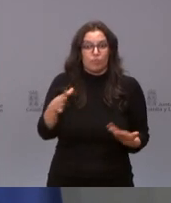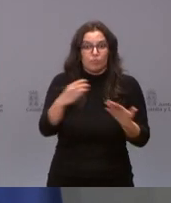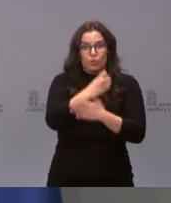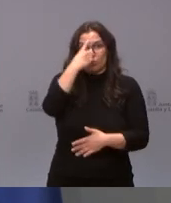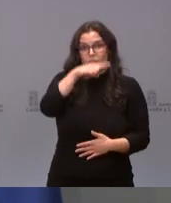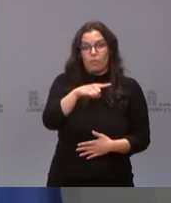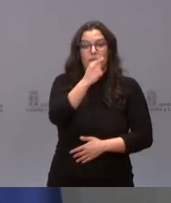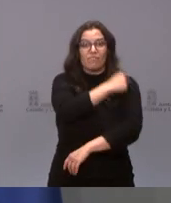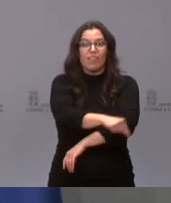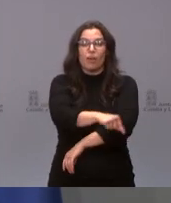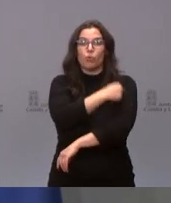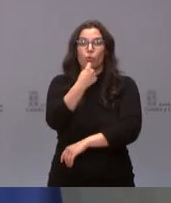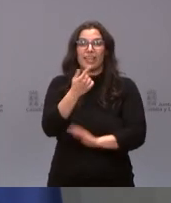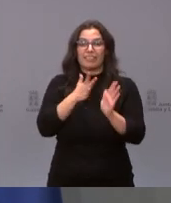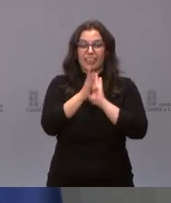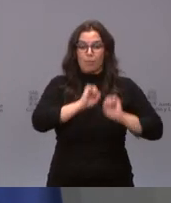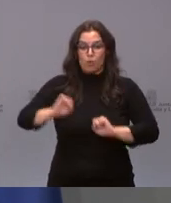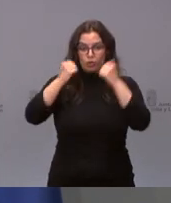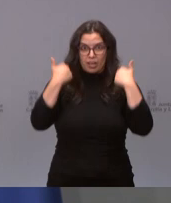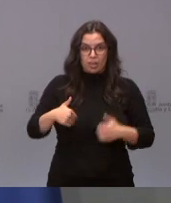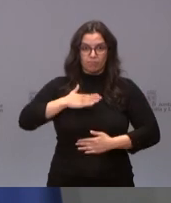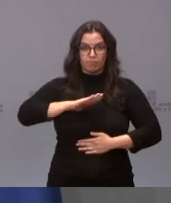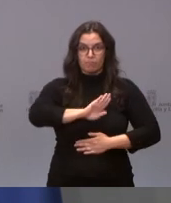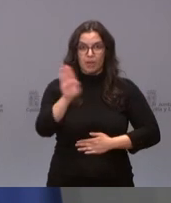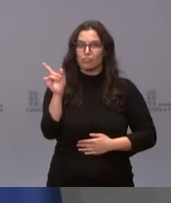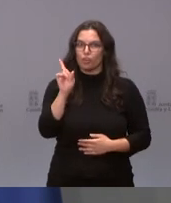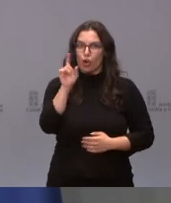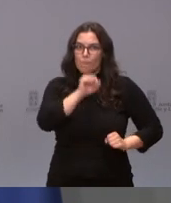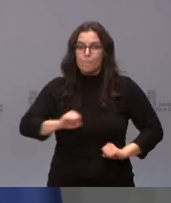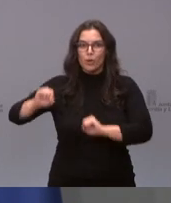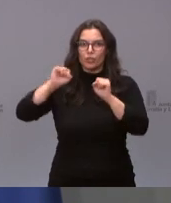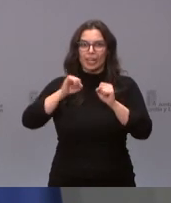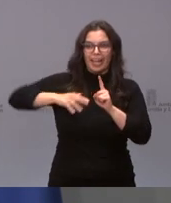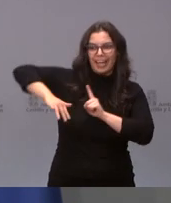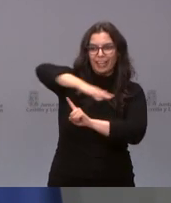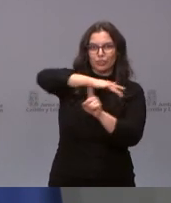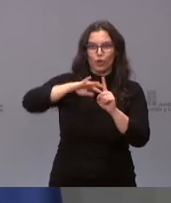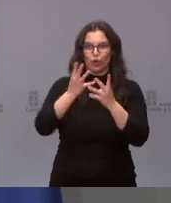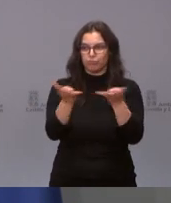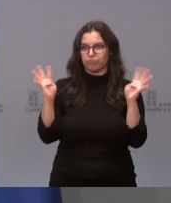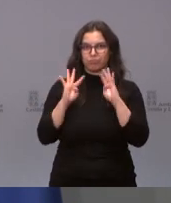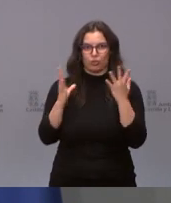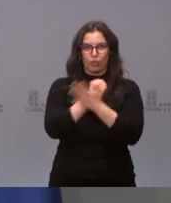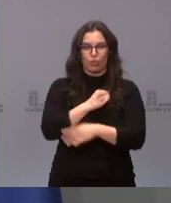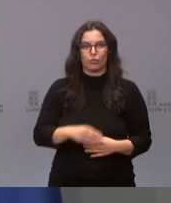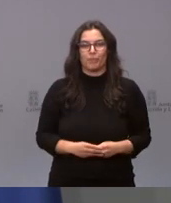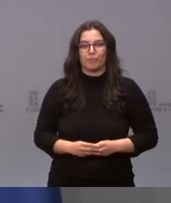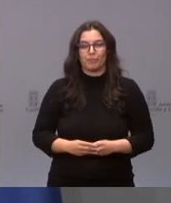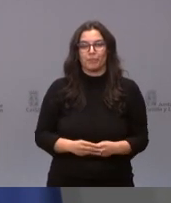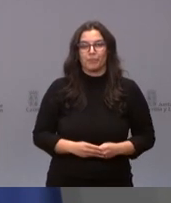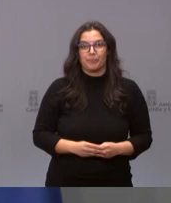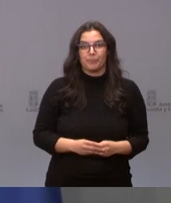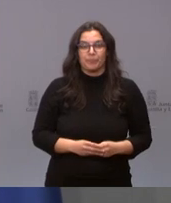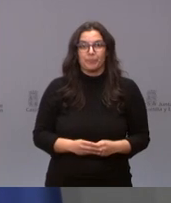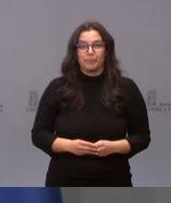que vacunarnos no solamente nos protege a nosotros si no protege a todo nuestro entorno es el momento de vacunarse